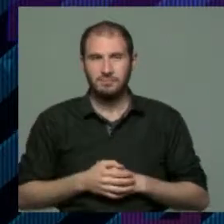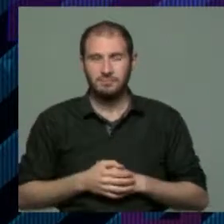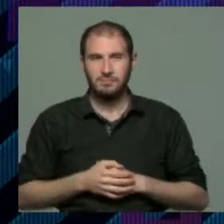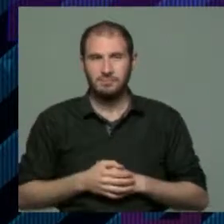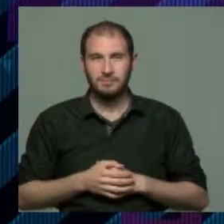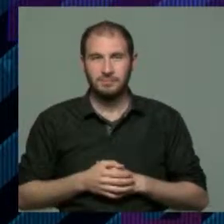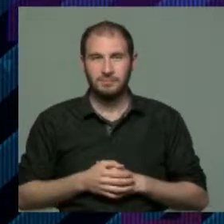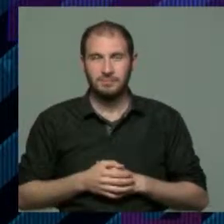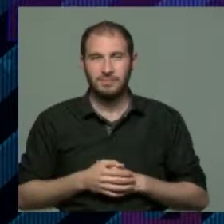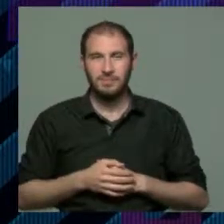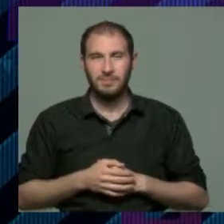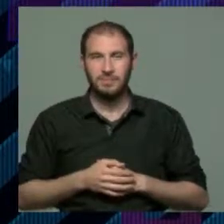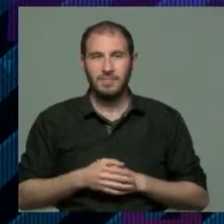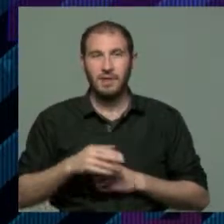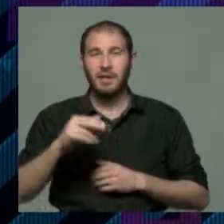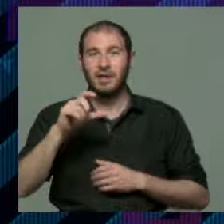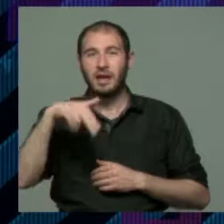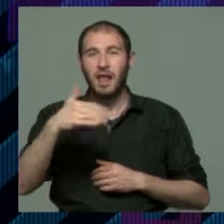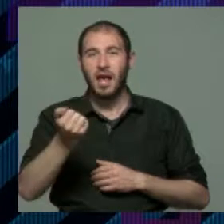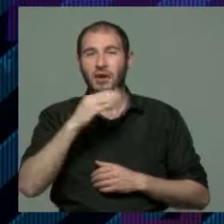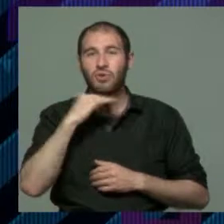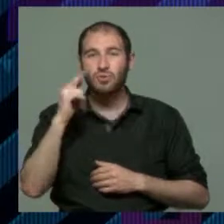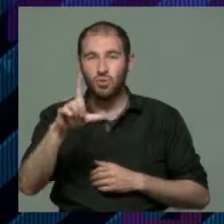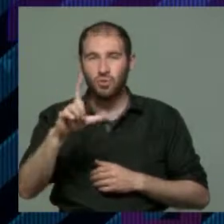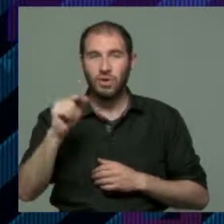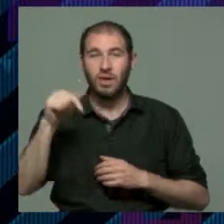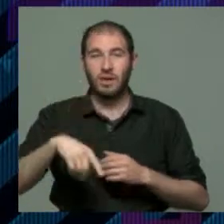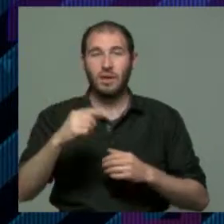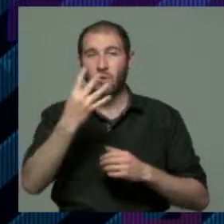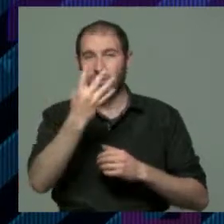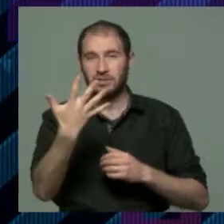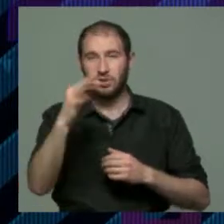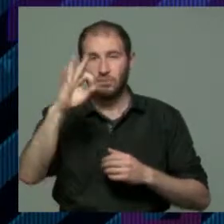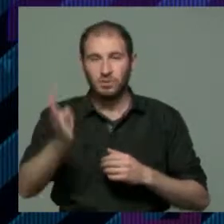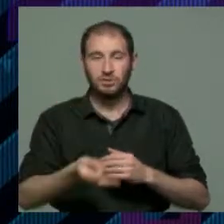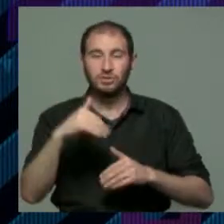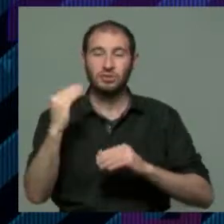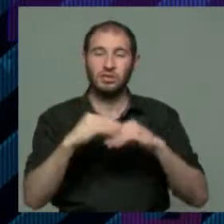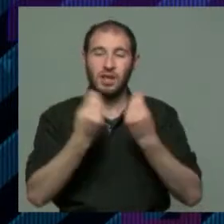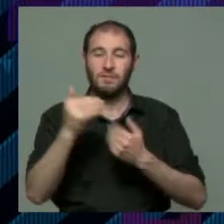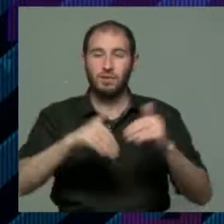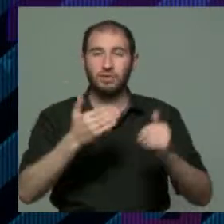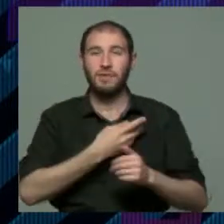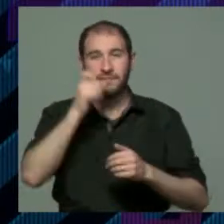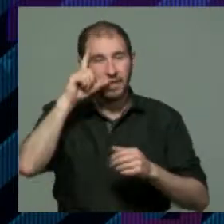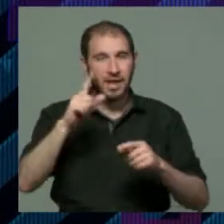que dejó a Claudia Najul en 45% de los votos, Omar